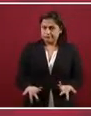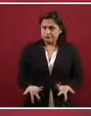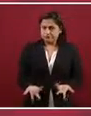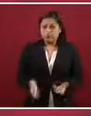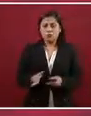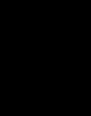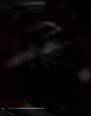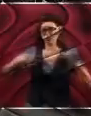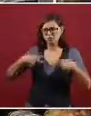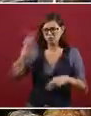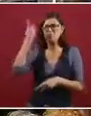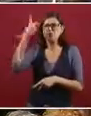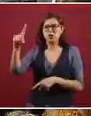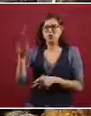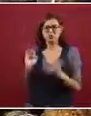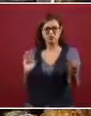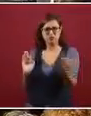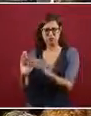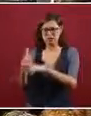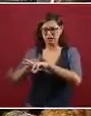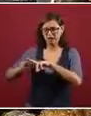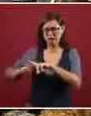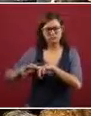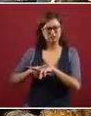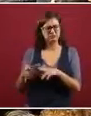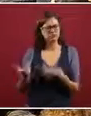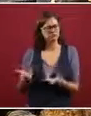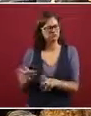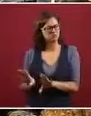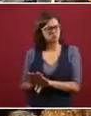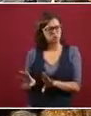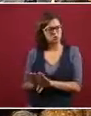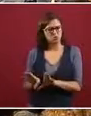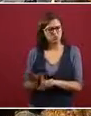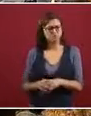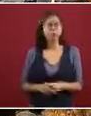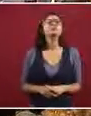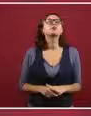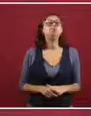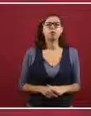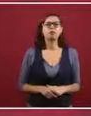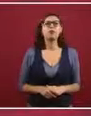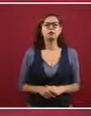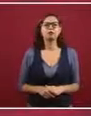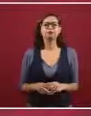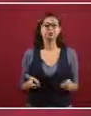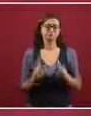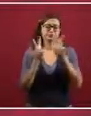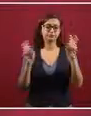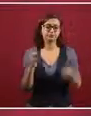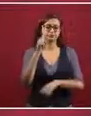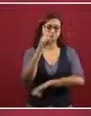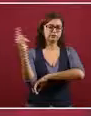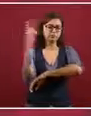contribuir. En el caso de Santa Lucía ya está resolviendo el Poder Judicial,